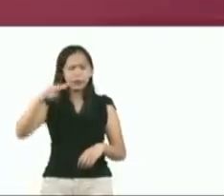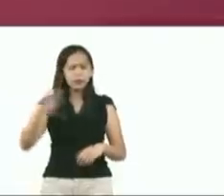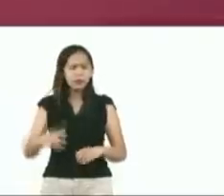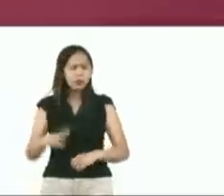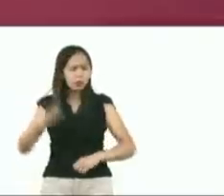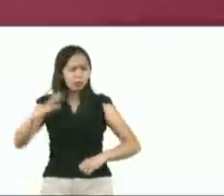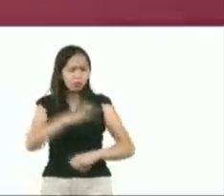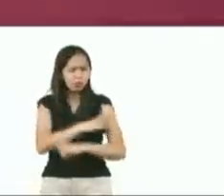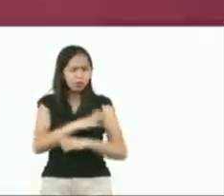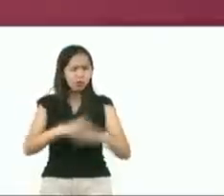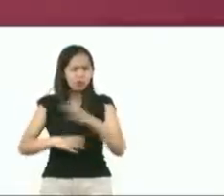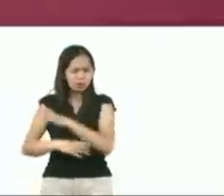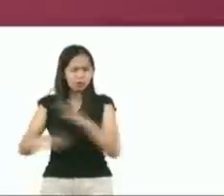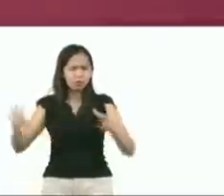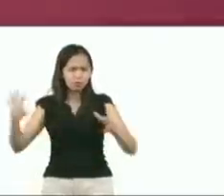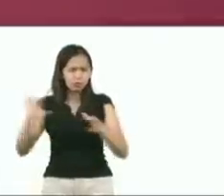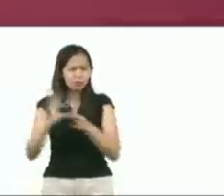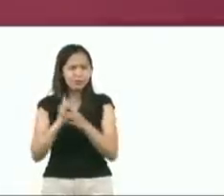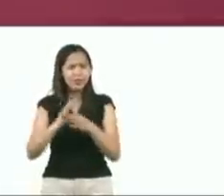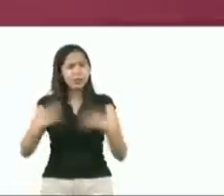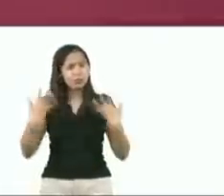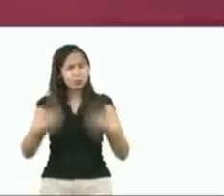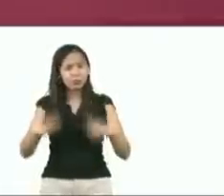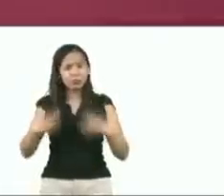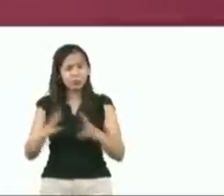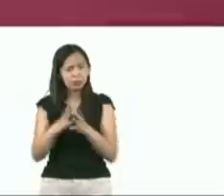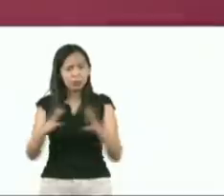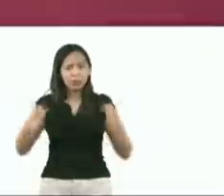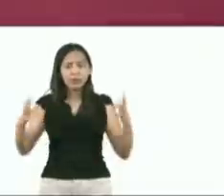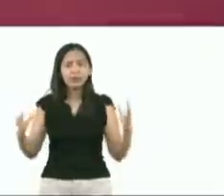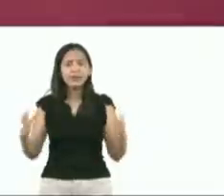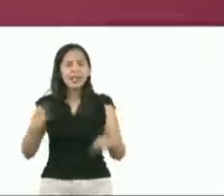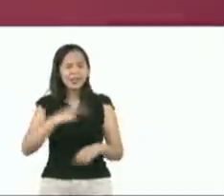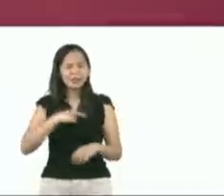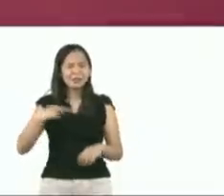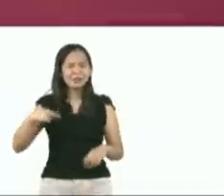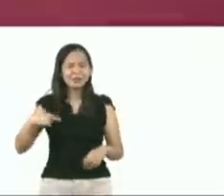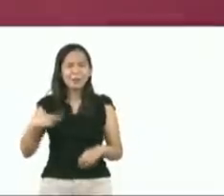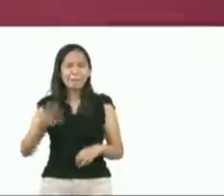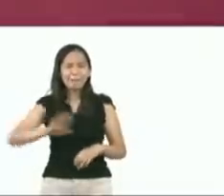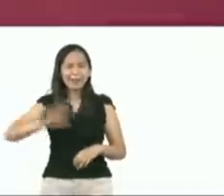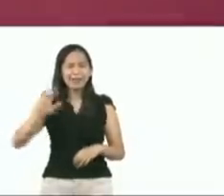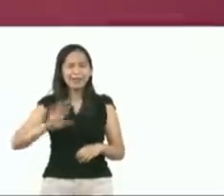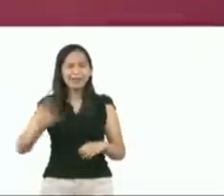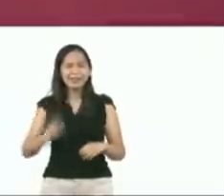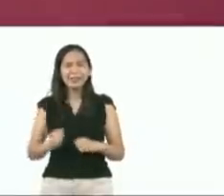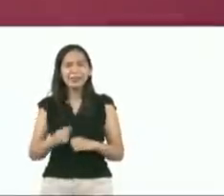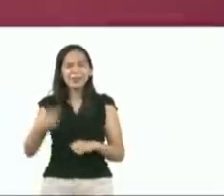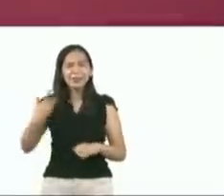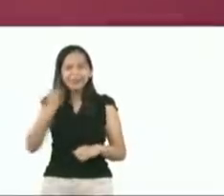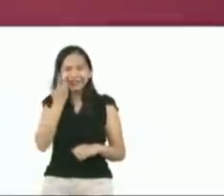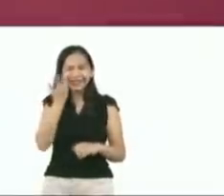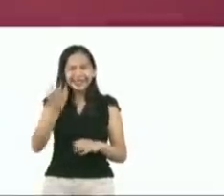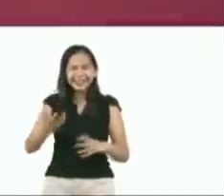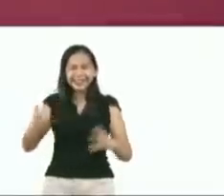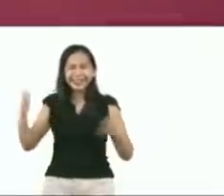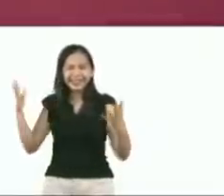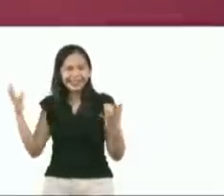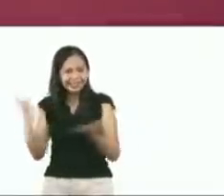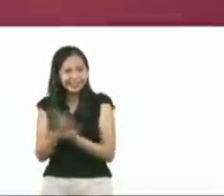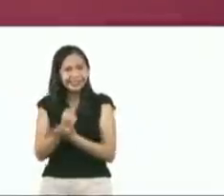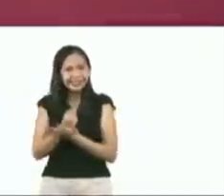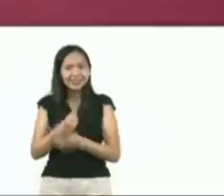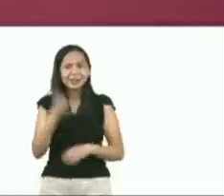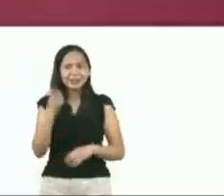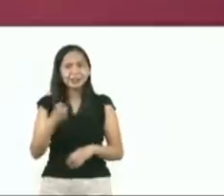El unirnos y los retos nos importan, nos gustan, los sentimos. Y yo creo que